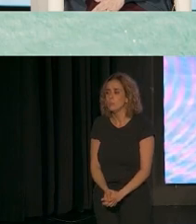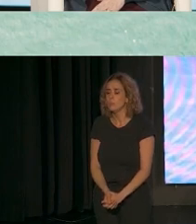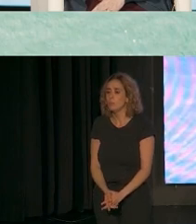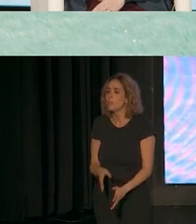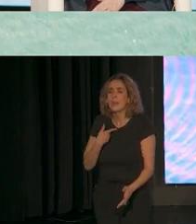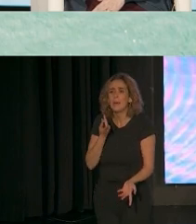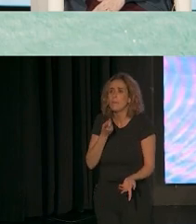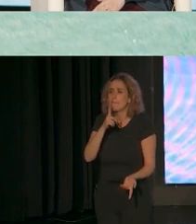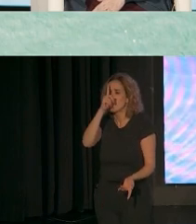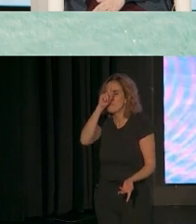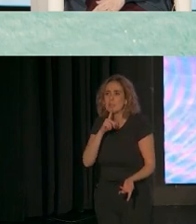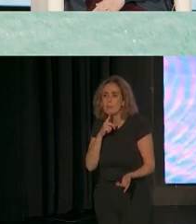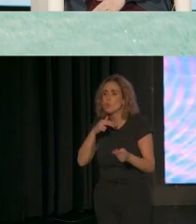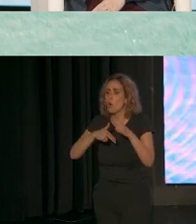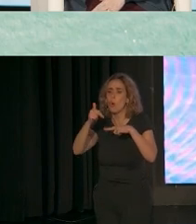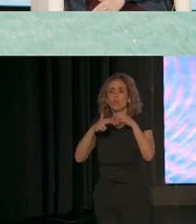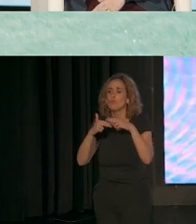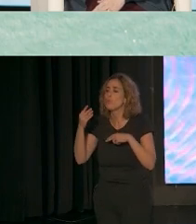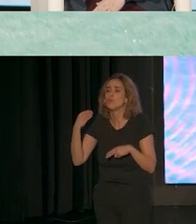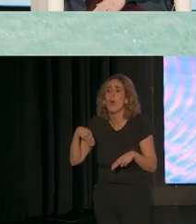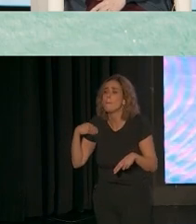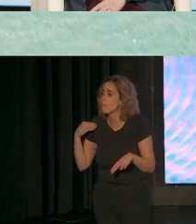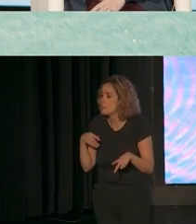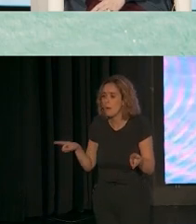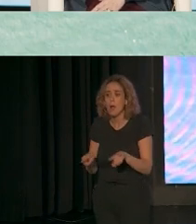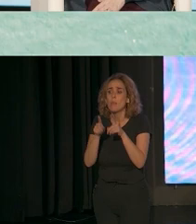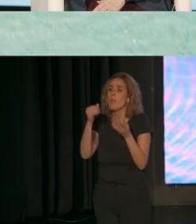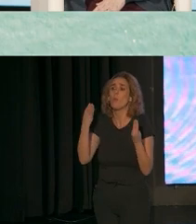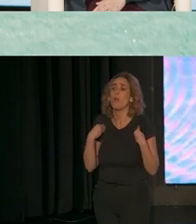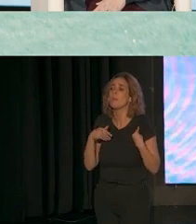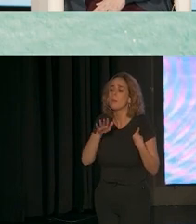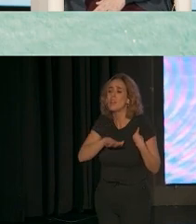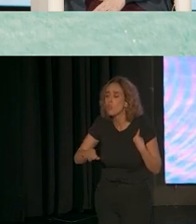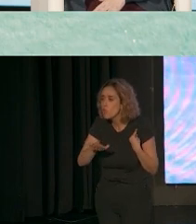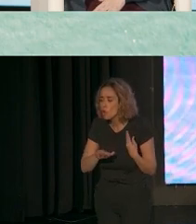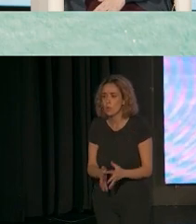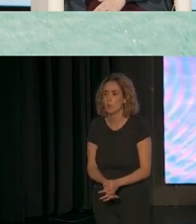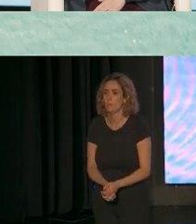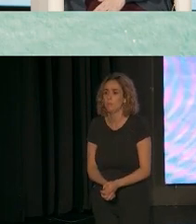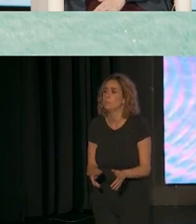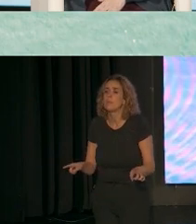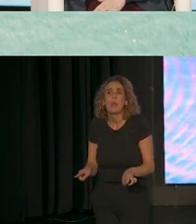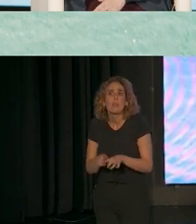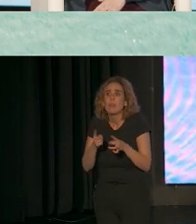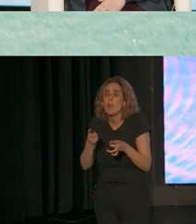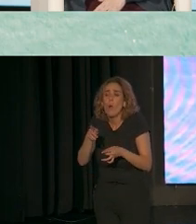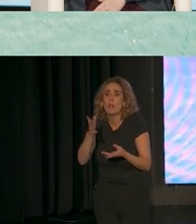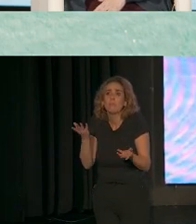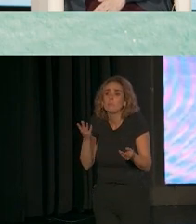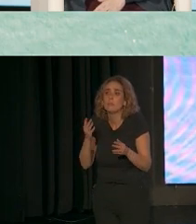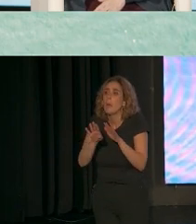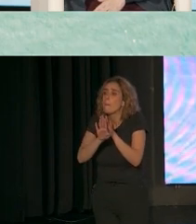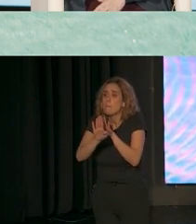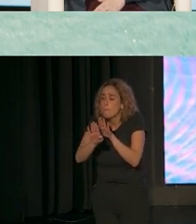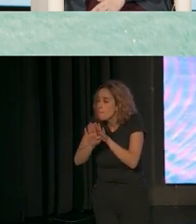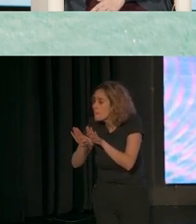mismo aspecto, la misma estructura, independientemente de dónde viviera el niño o la niña, de dónde se encontrara el